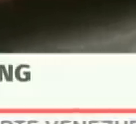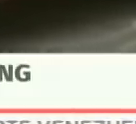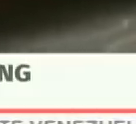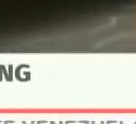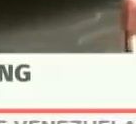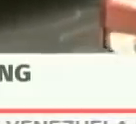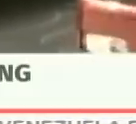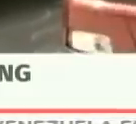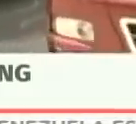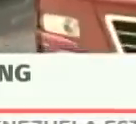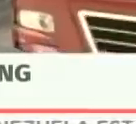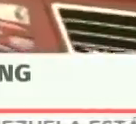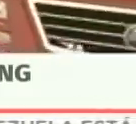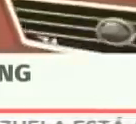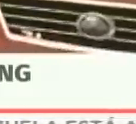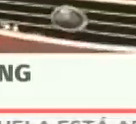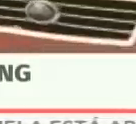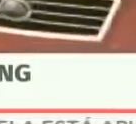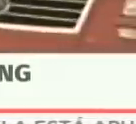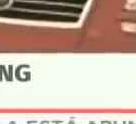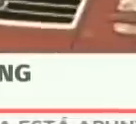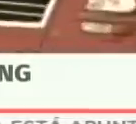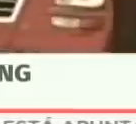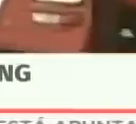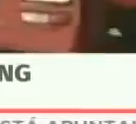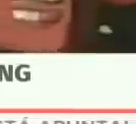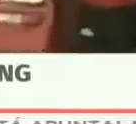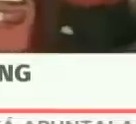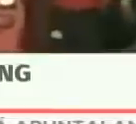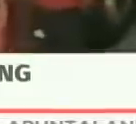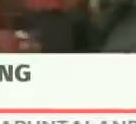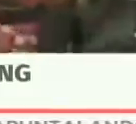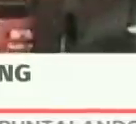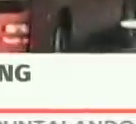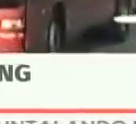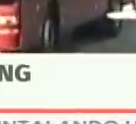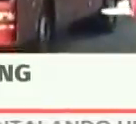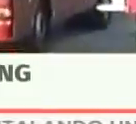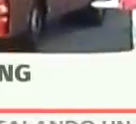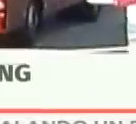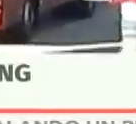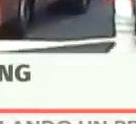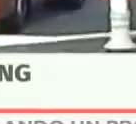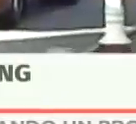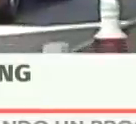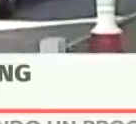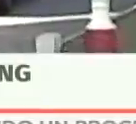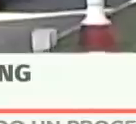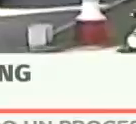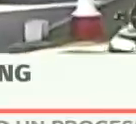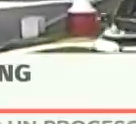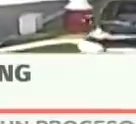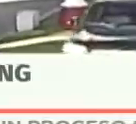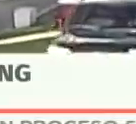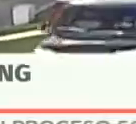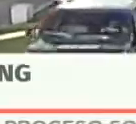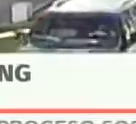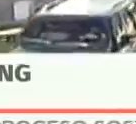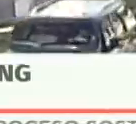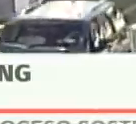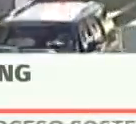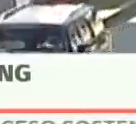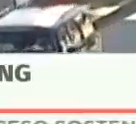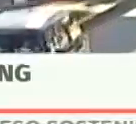quemaron autobuses. Nosotros los hemos ido trasladando hasta nuestra planta Yutón, bajo las orientaciones que usted nos ha dado,